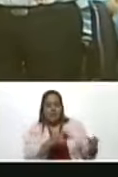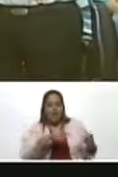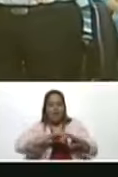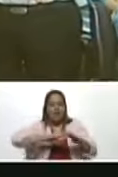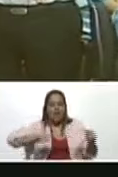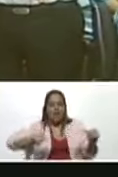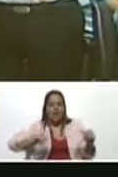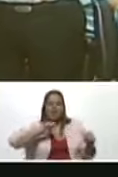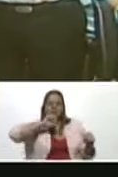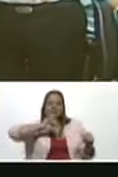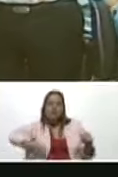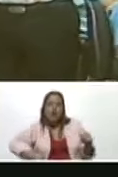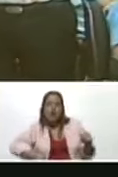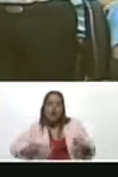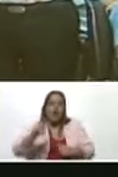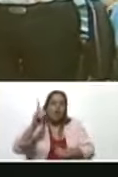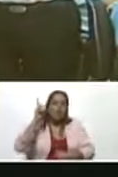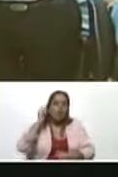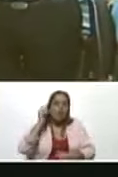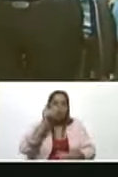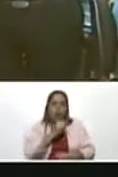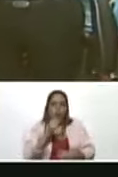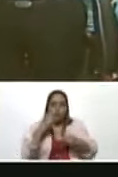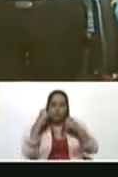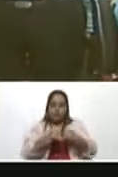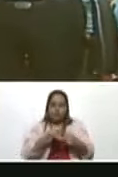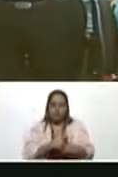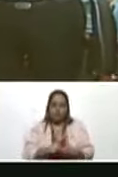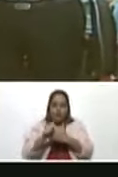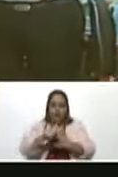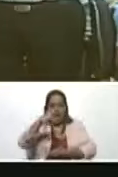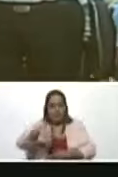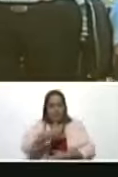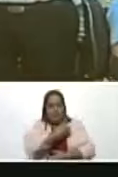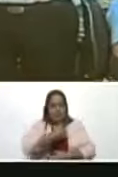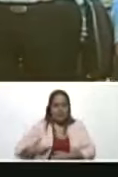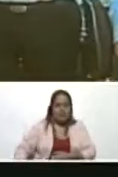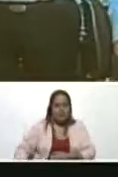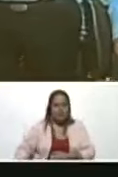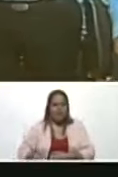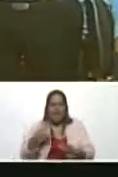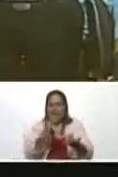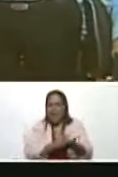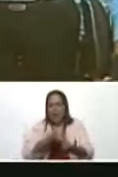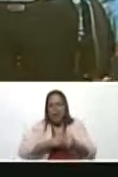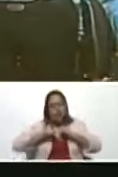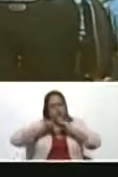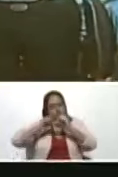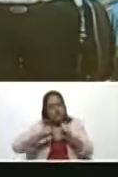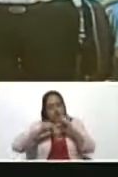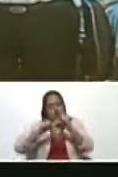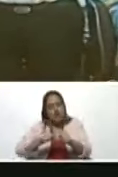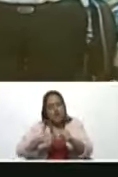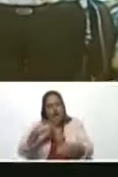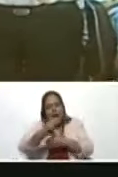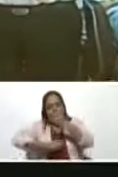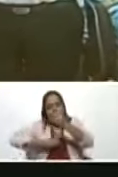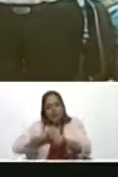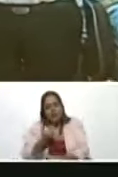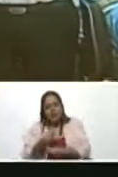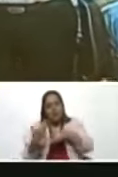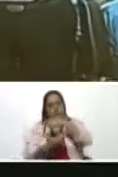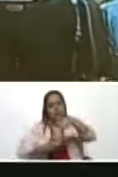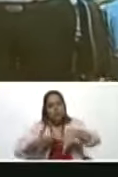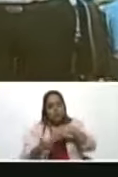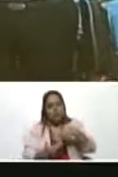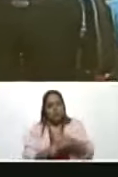de leyendas, de hombres guerreros. Aquí estamos, ciudadano presidente, hermano luchador, construyendo la